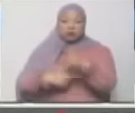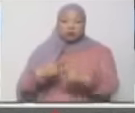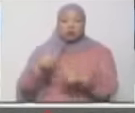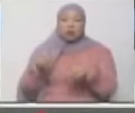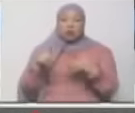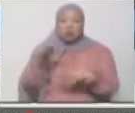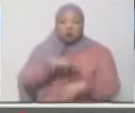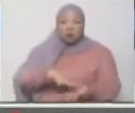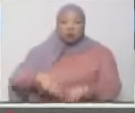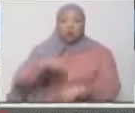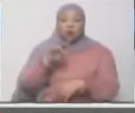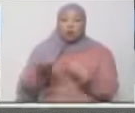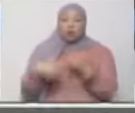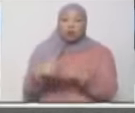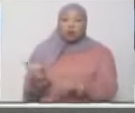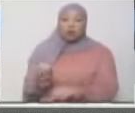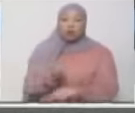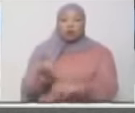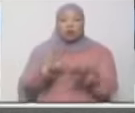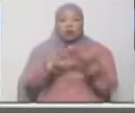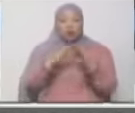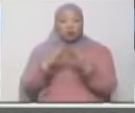territorio, en la comuna.